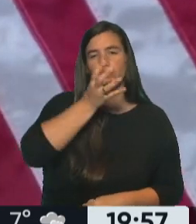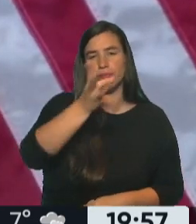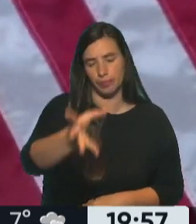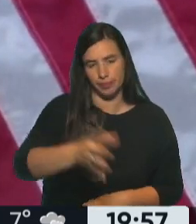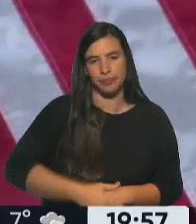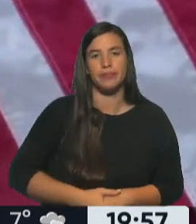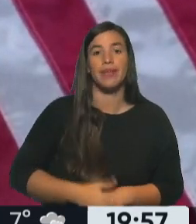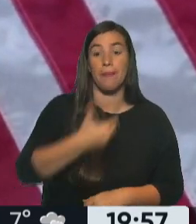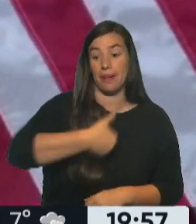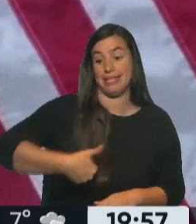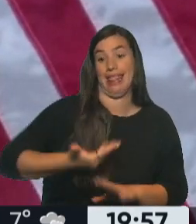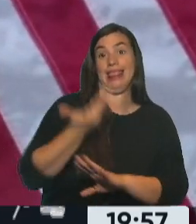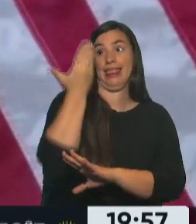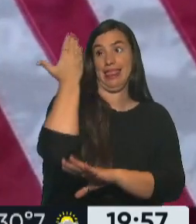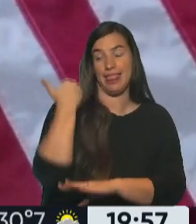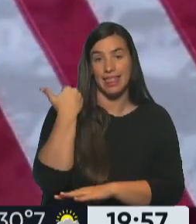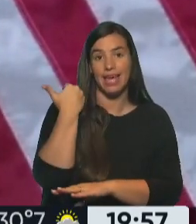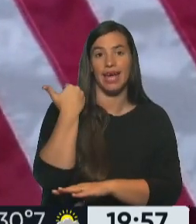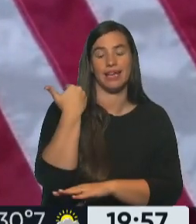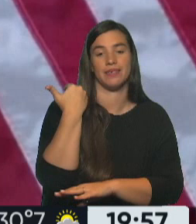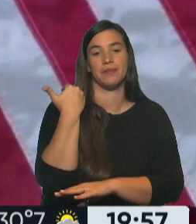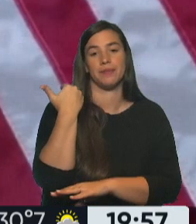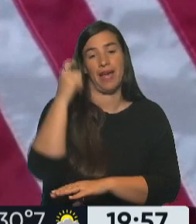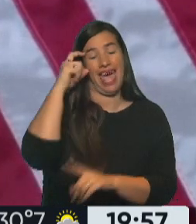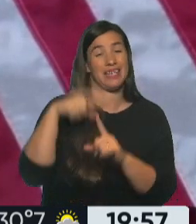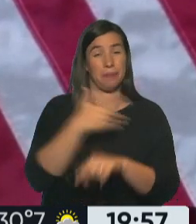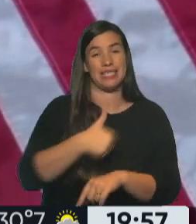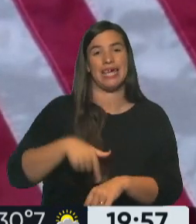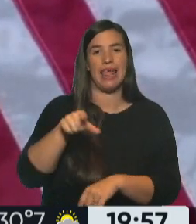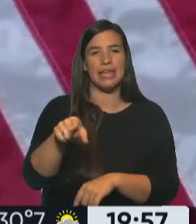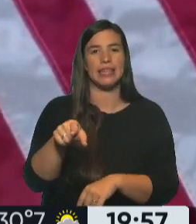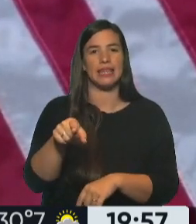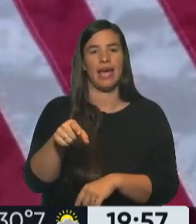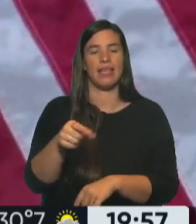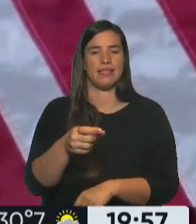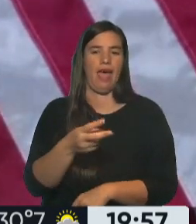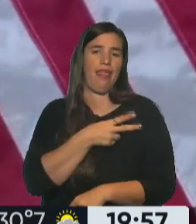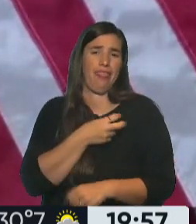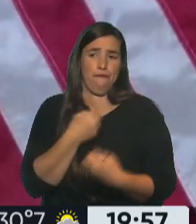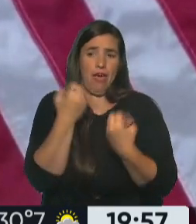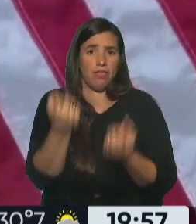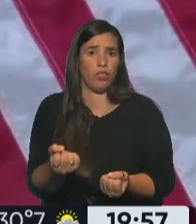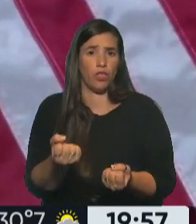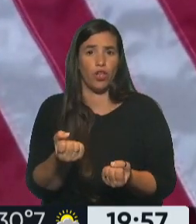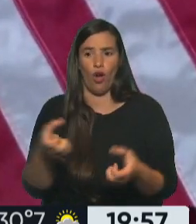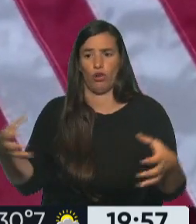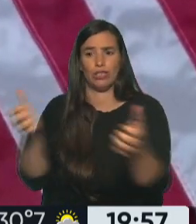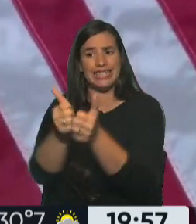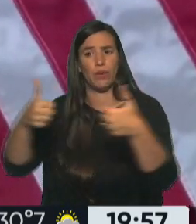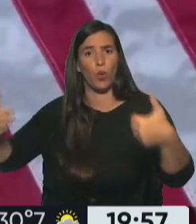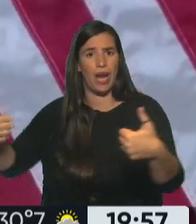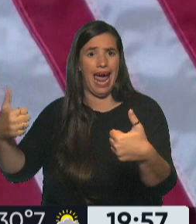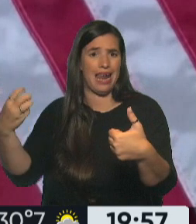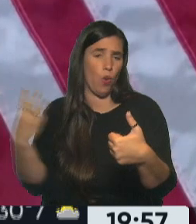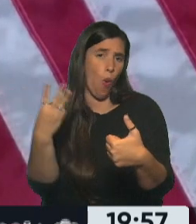Estados Unidos, defendió su derecho a la inmunidad presidencial ante un tribunal de apelaciones de Washington, el que tendrá que decidir si el